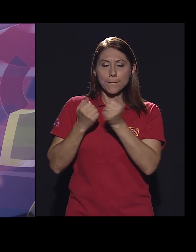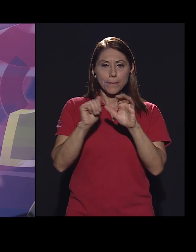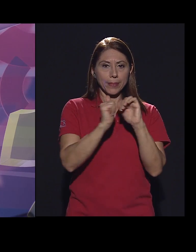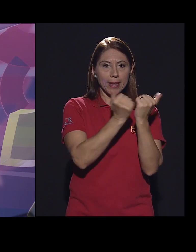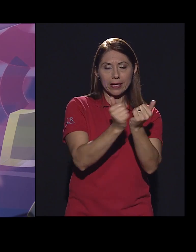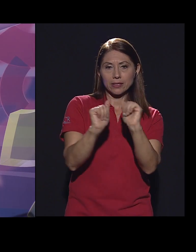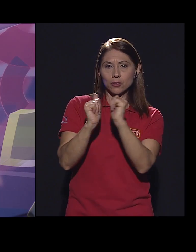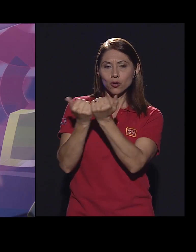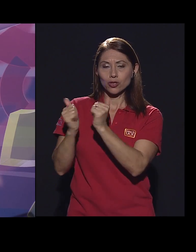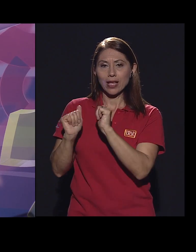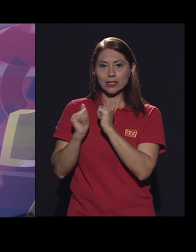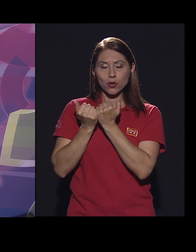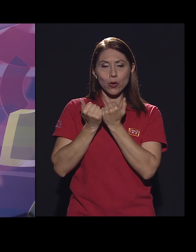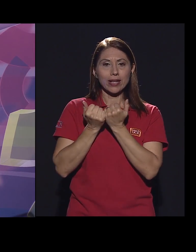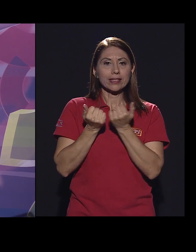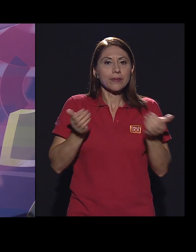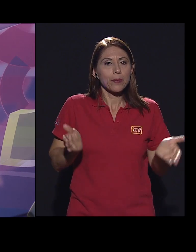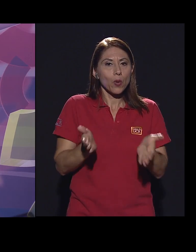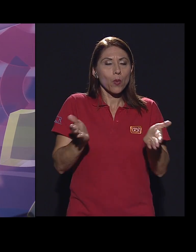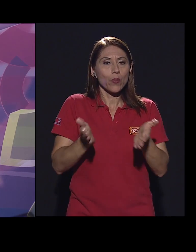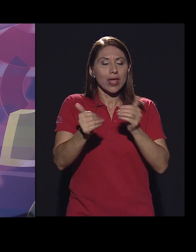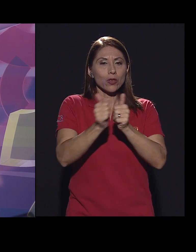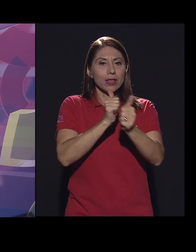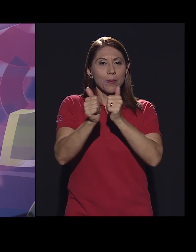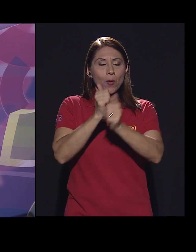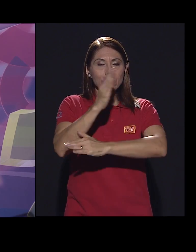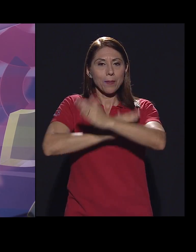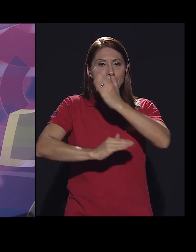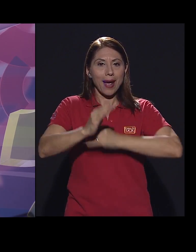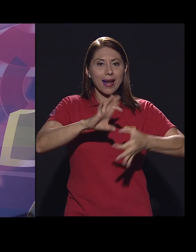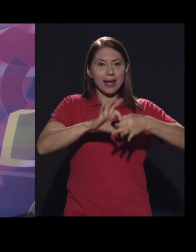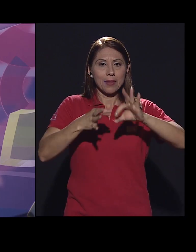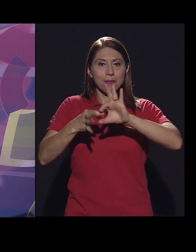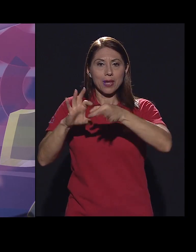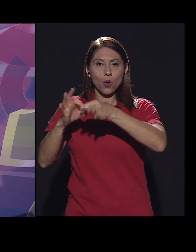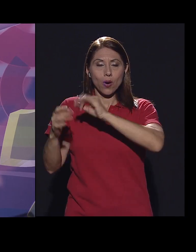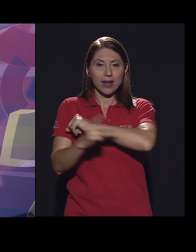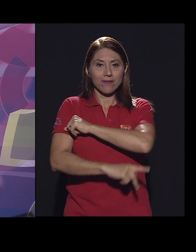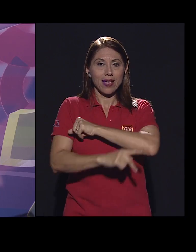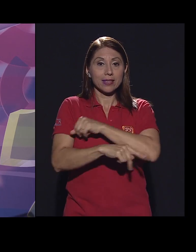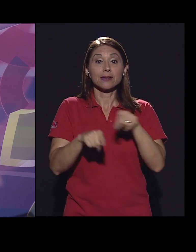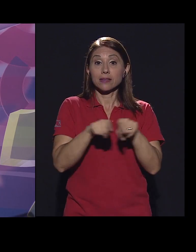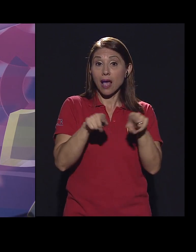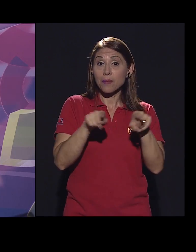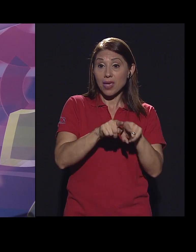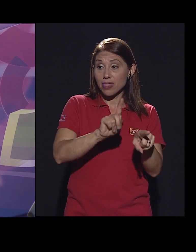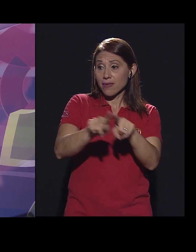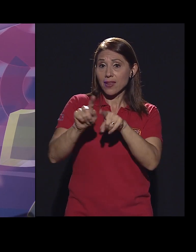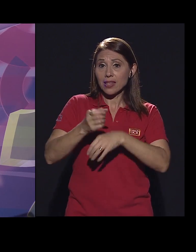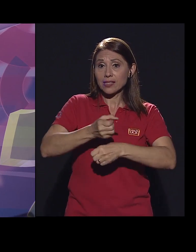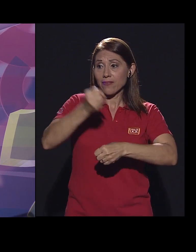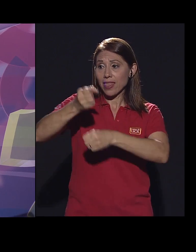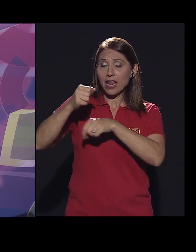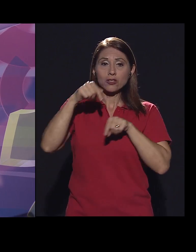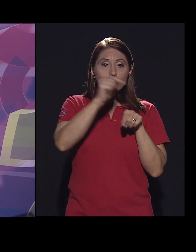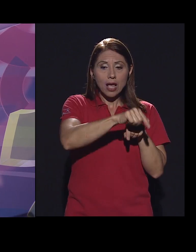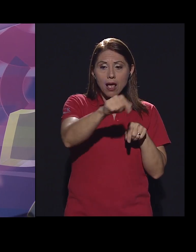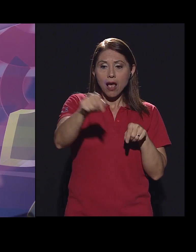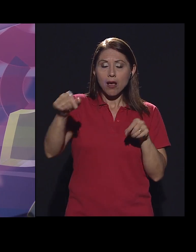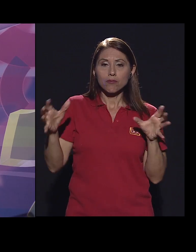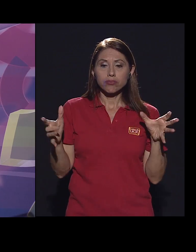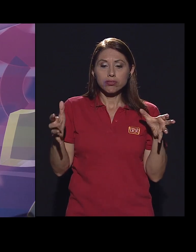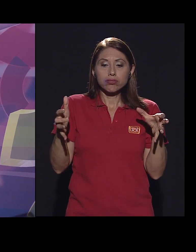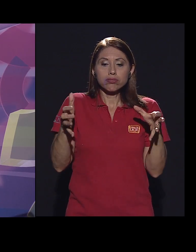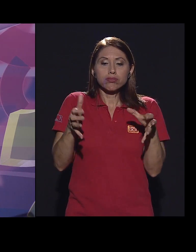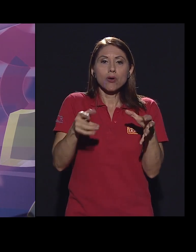que realmente están promoviendo el deporte paralímpico en el país y a las federaciones también que están promoviéndolo, pues a constituir una